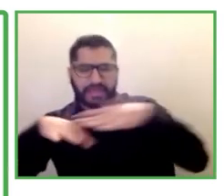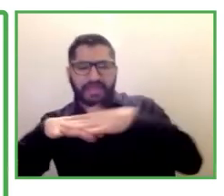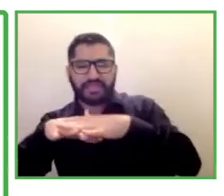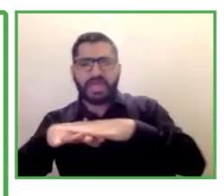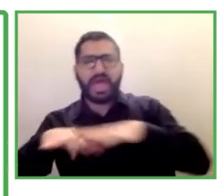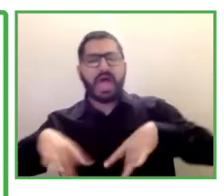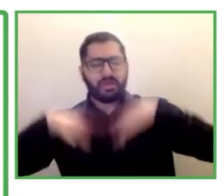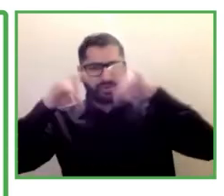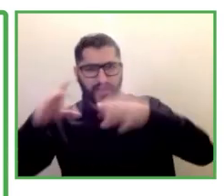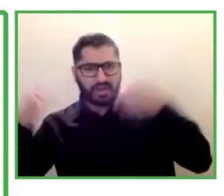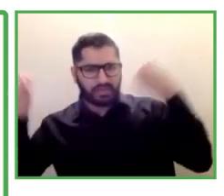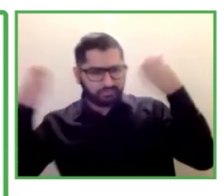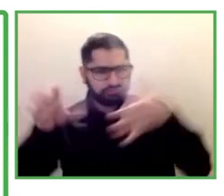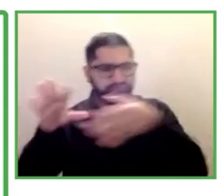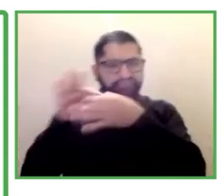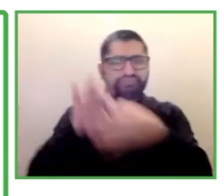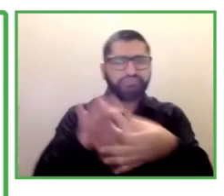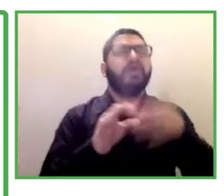hoy.